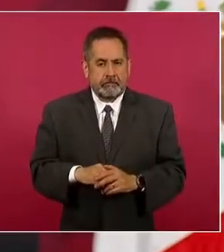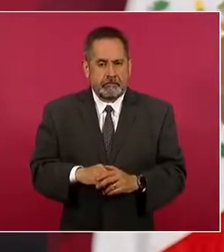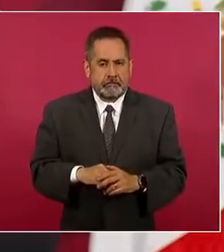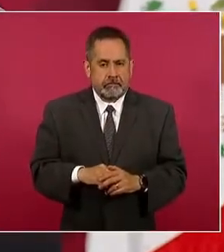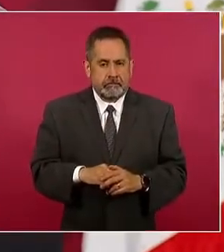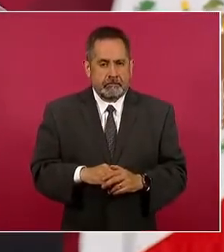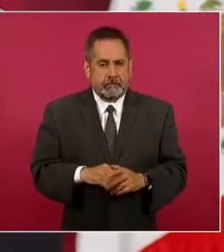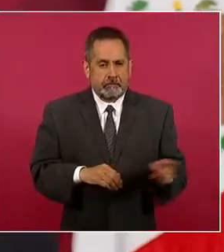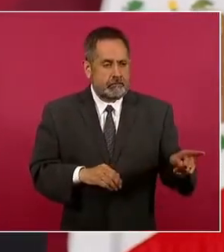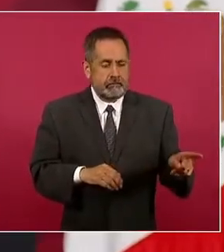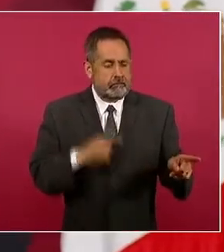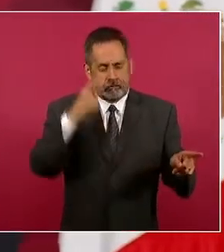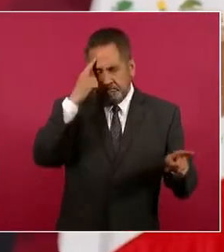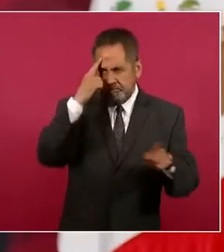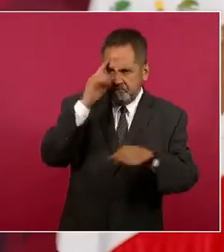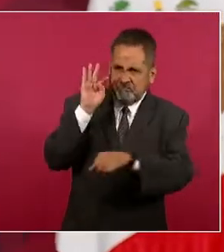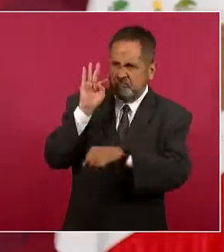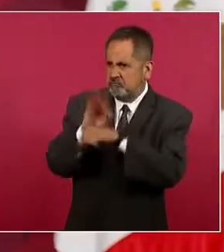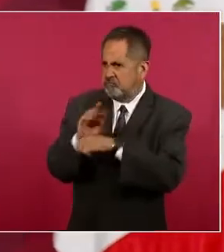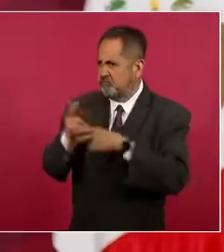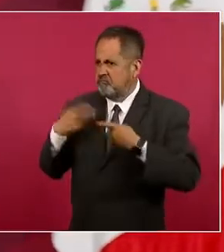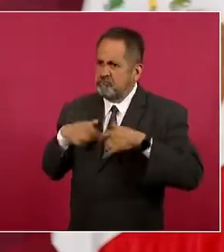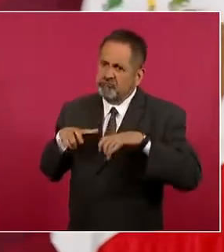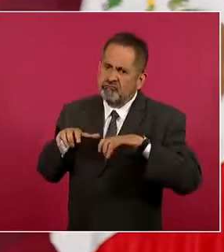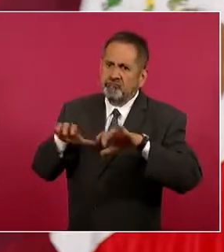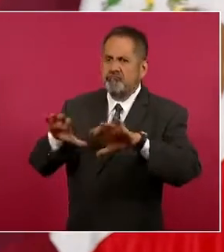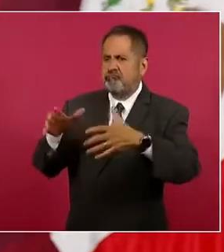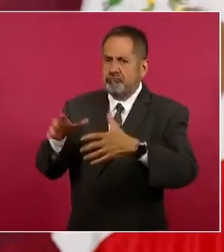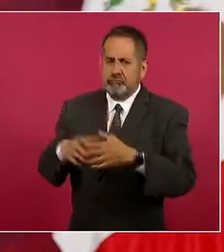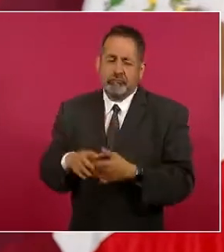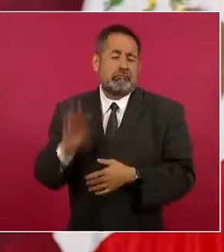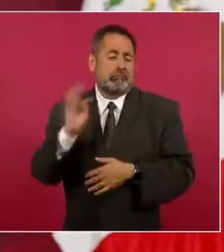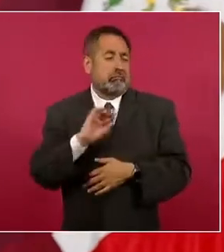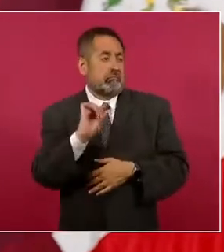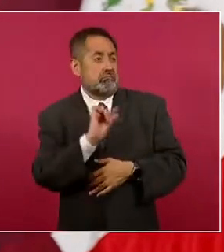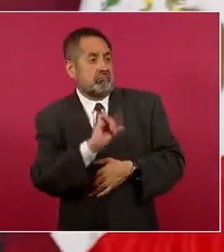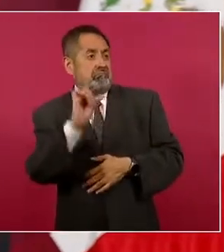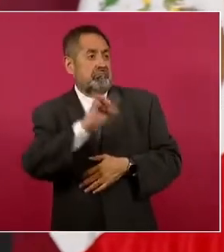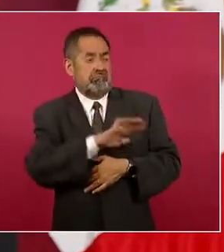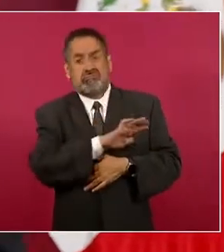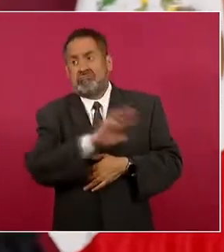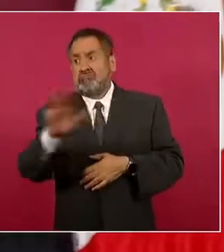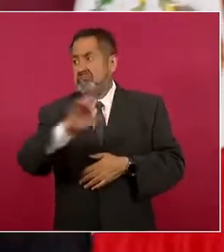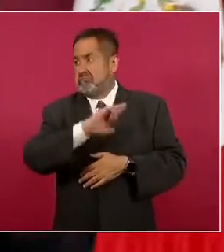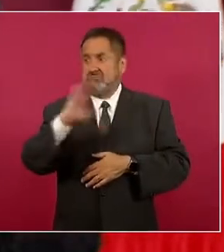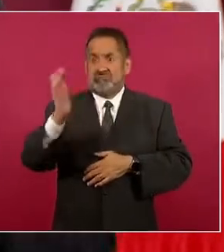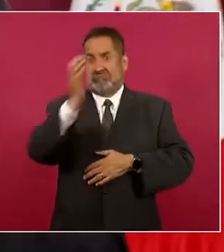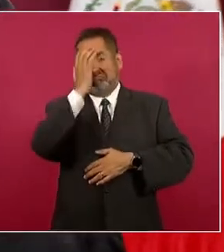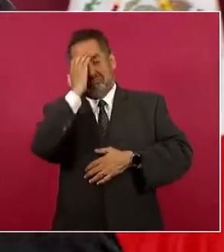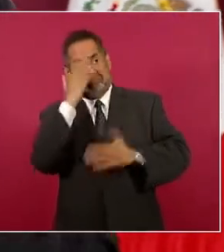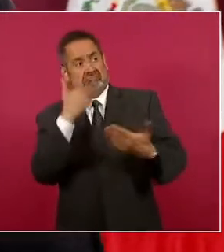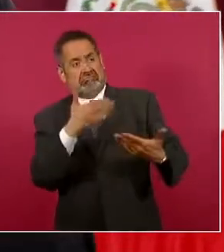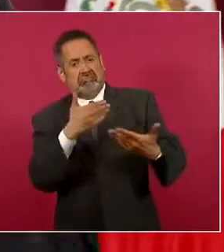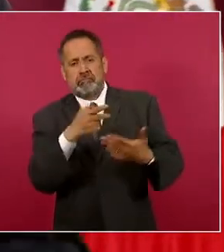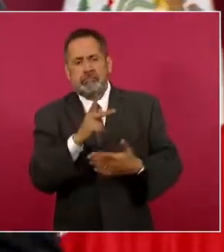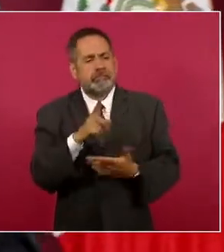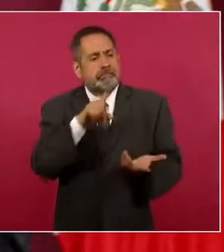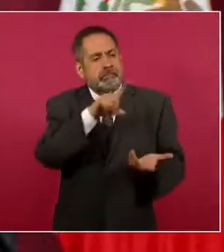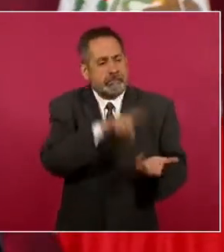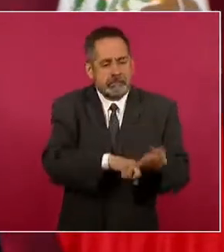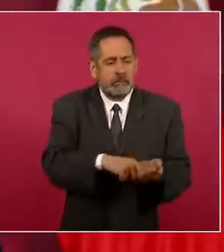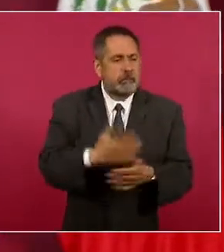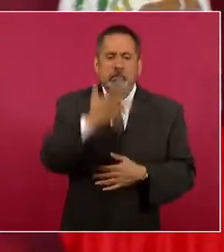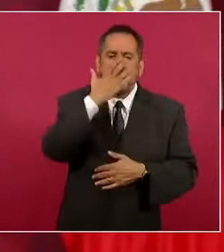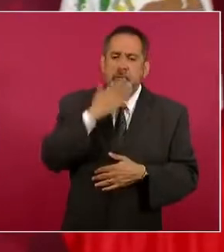poca dimensión social, pueden ser muy famosos, pero no tienen